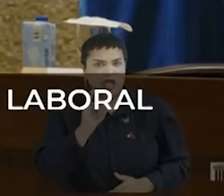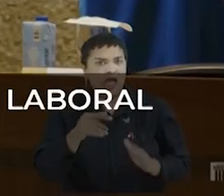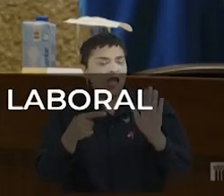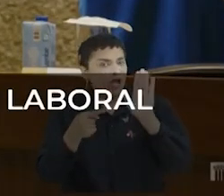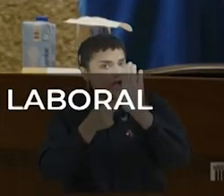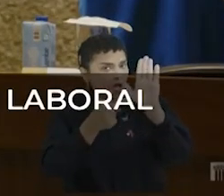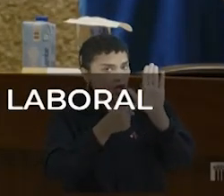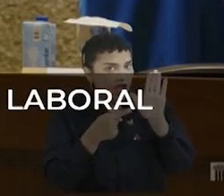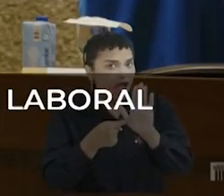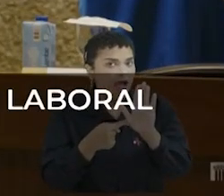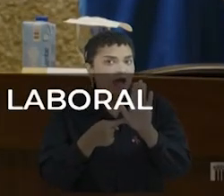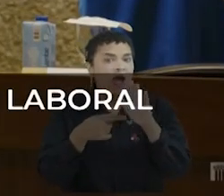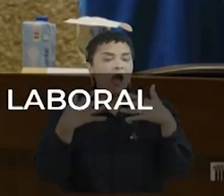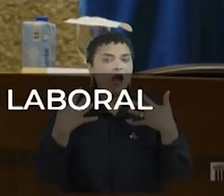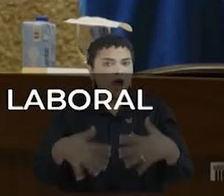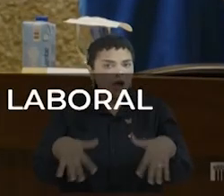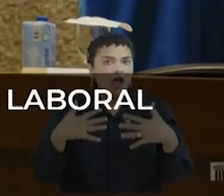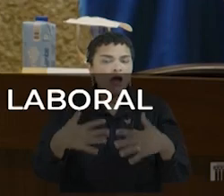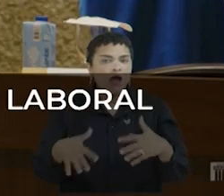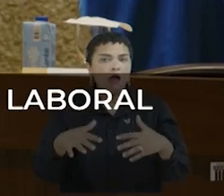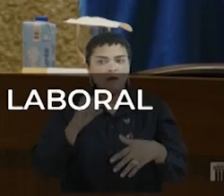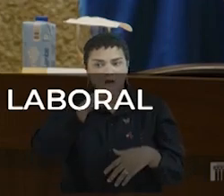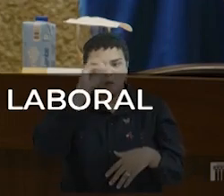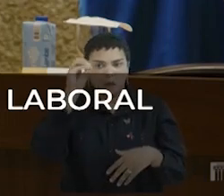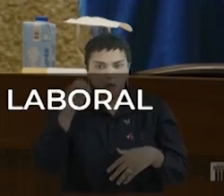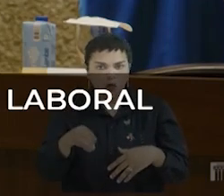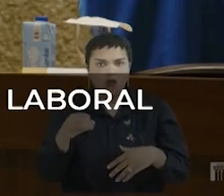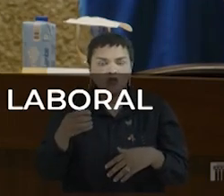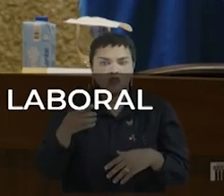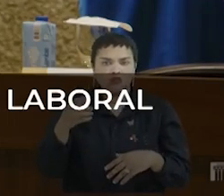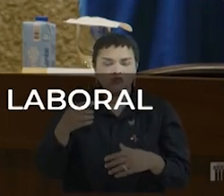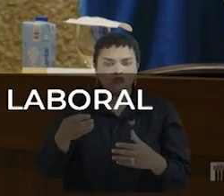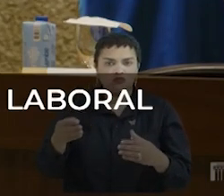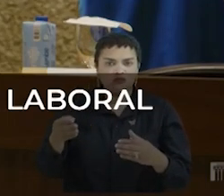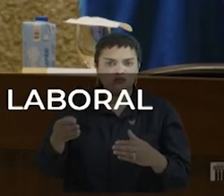que luego de haber exhibido un incremento interanual de unos